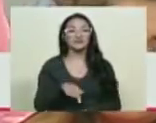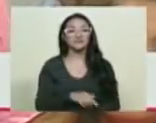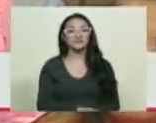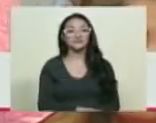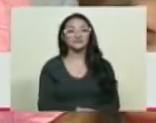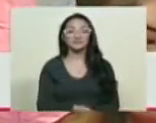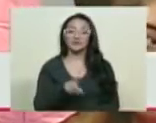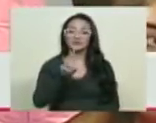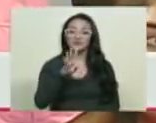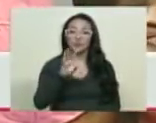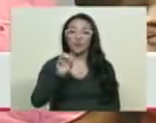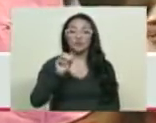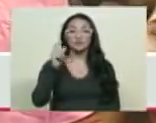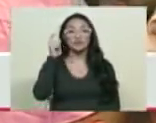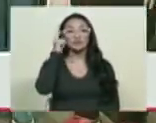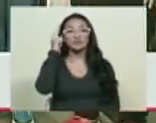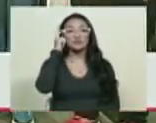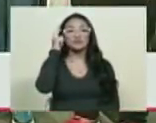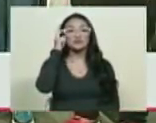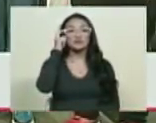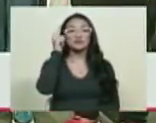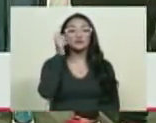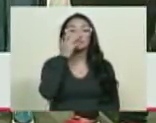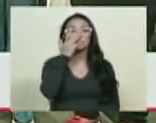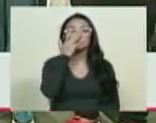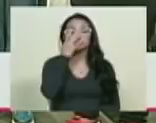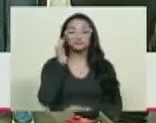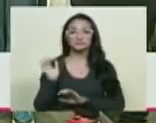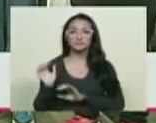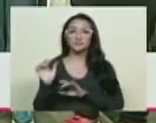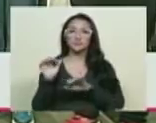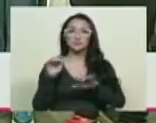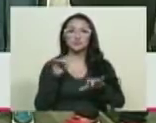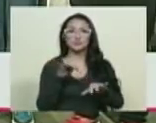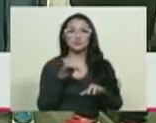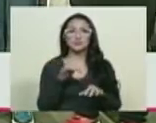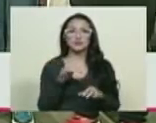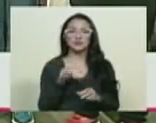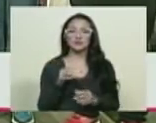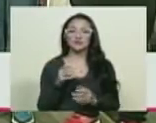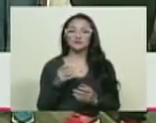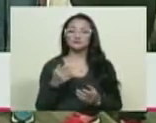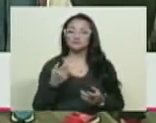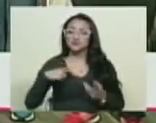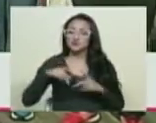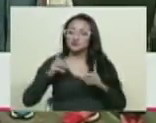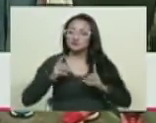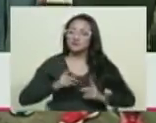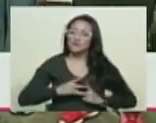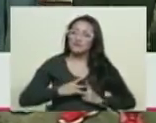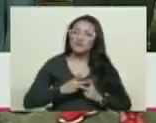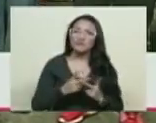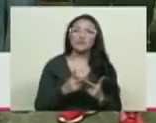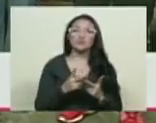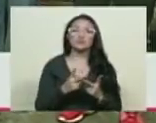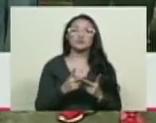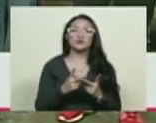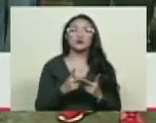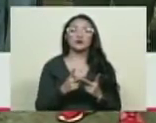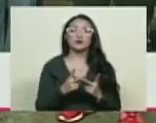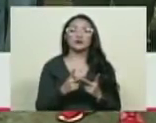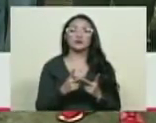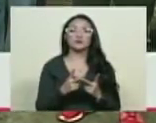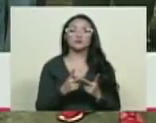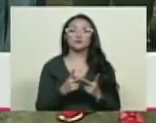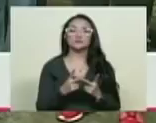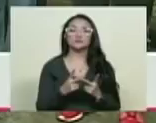140 días hemos acudido a ejercer nuestra voluntad popular nuestra